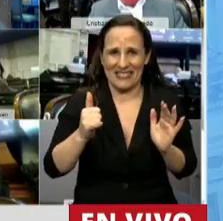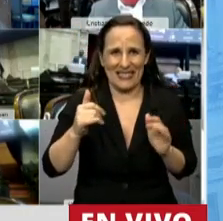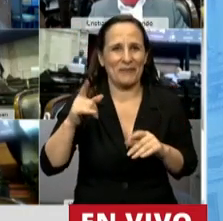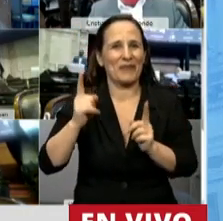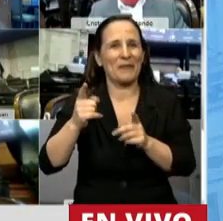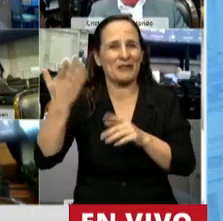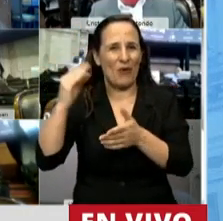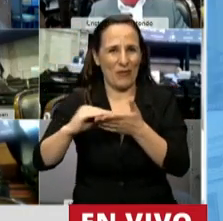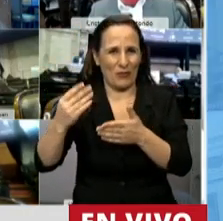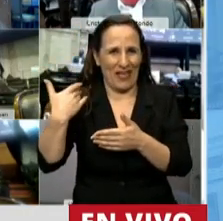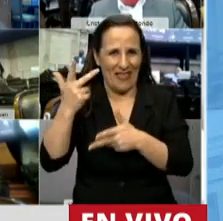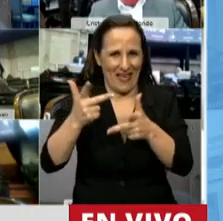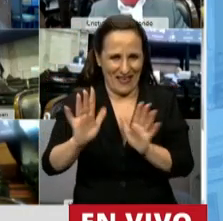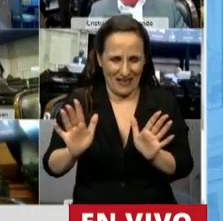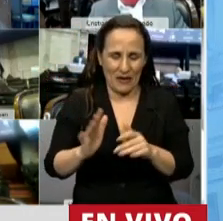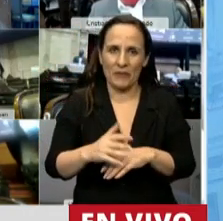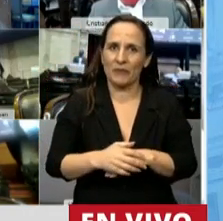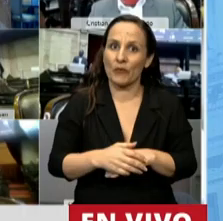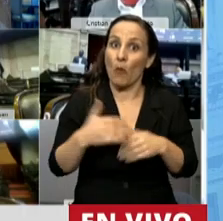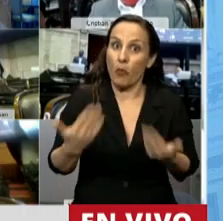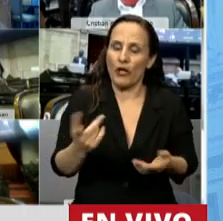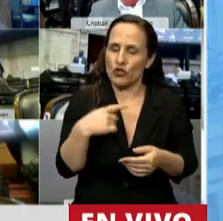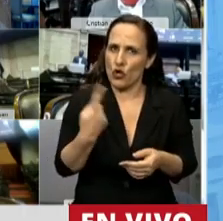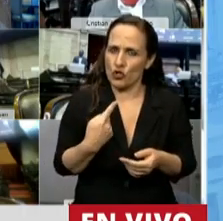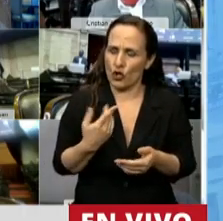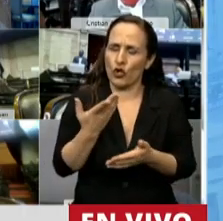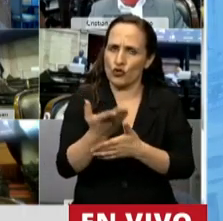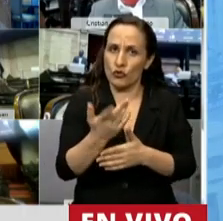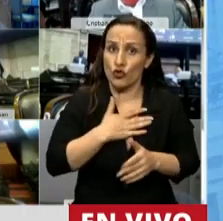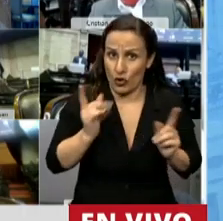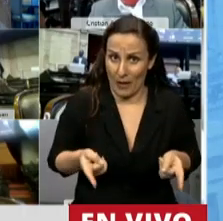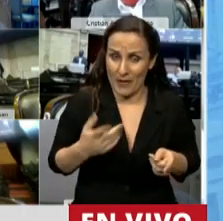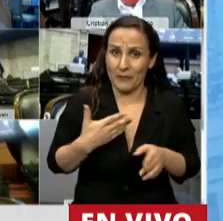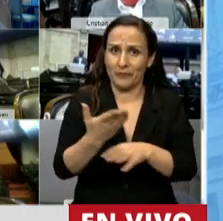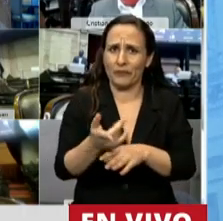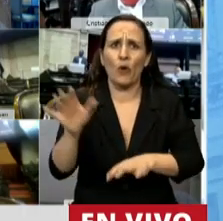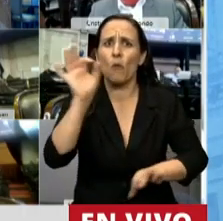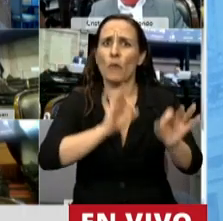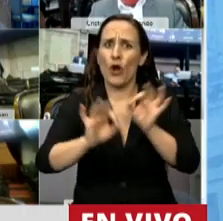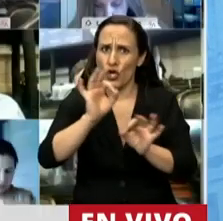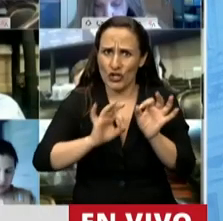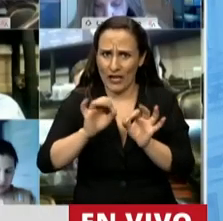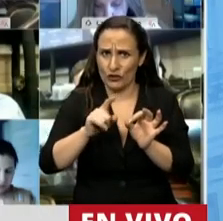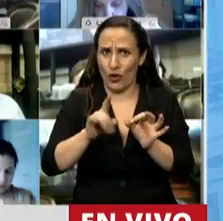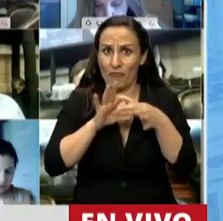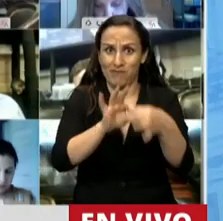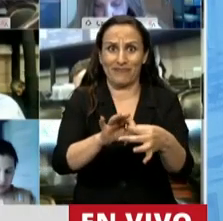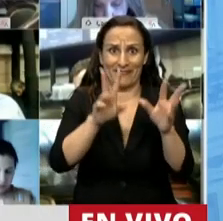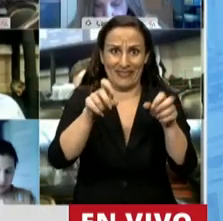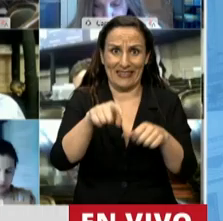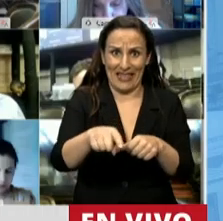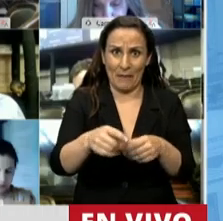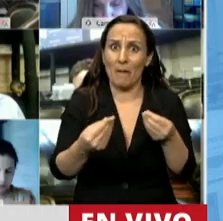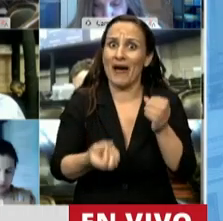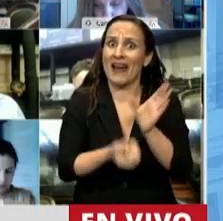Morales Gorleri. Por eso presentamos, yo también presenté, proyectos en este sentido, para crear